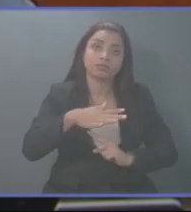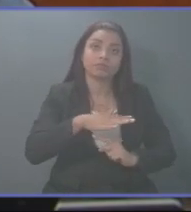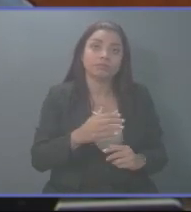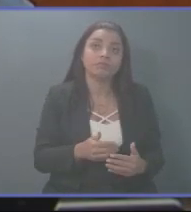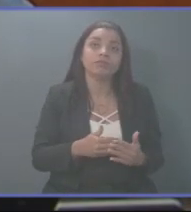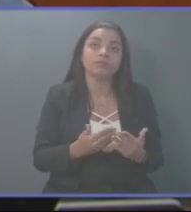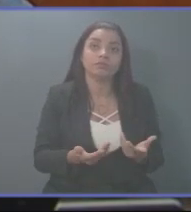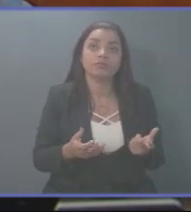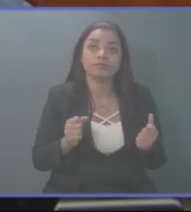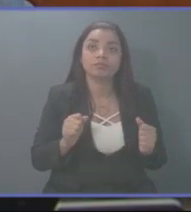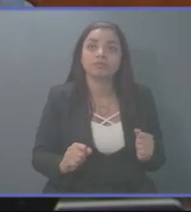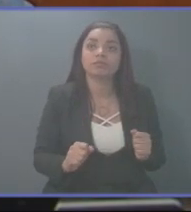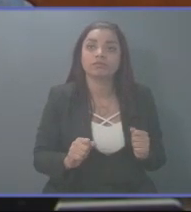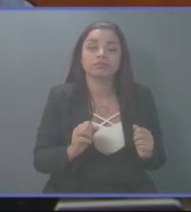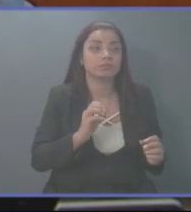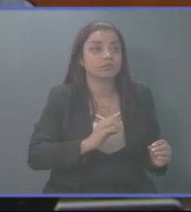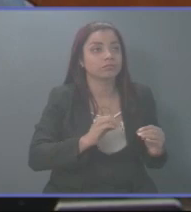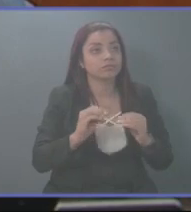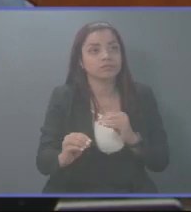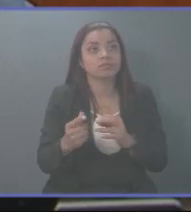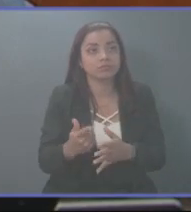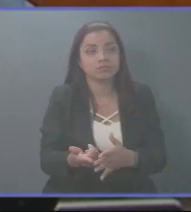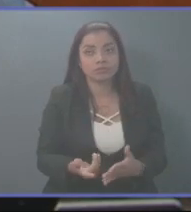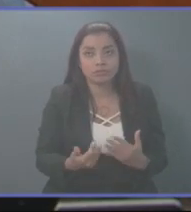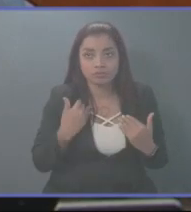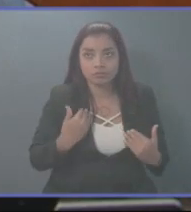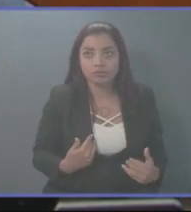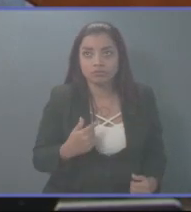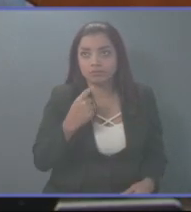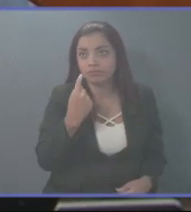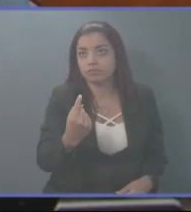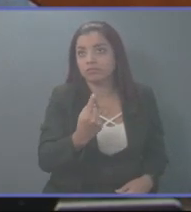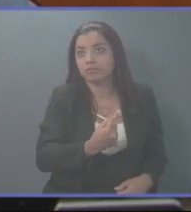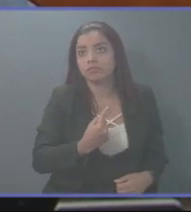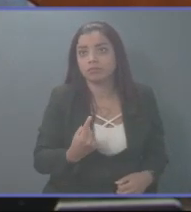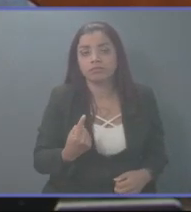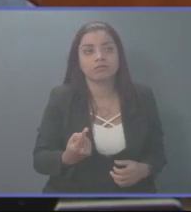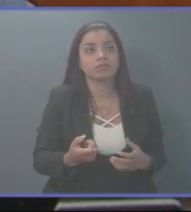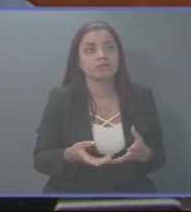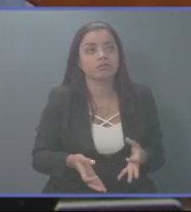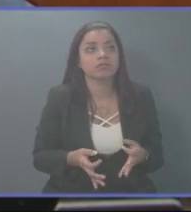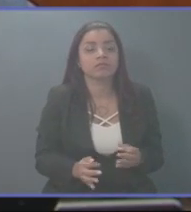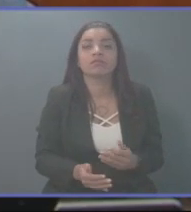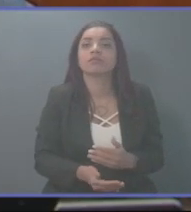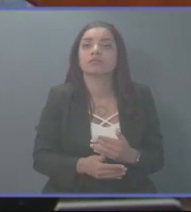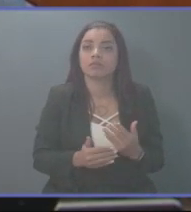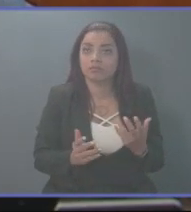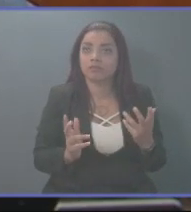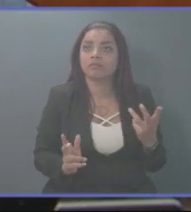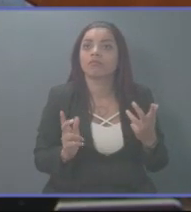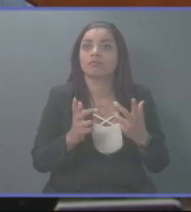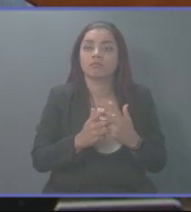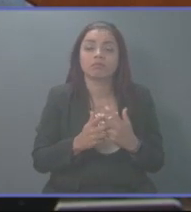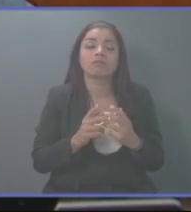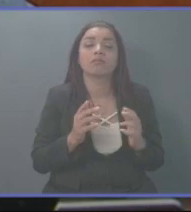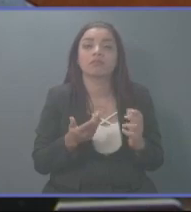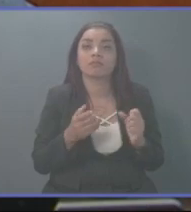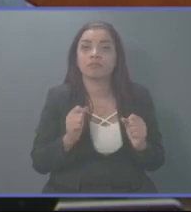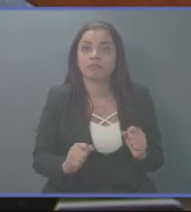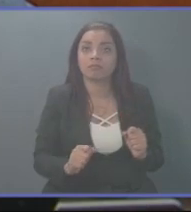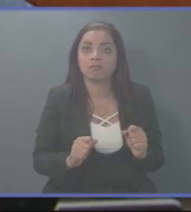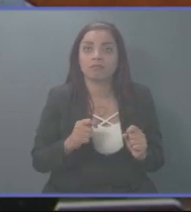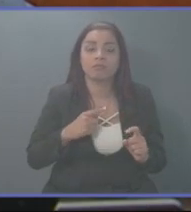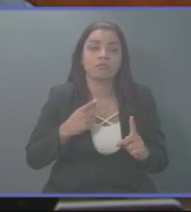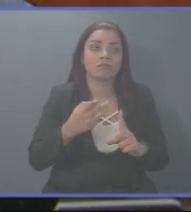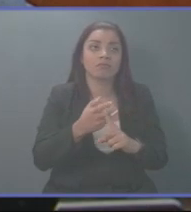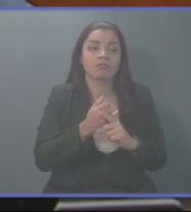y el impacto del desplazamiento sobre los derechos de las personas desplazadas, de manera que sean las más adecuadas para alcanzar el fin